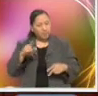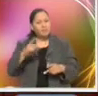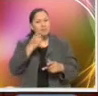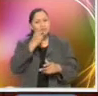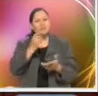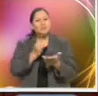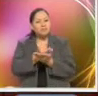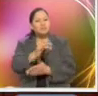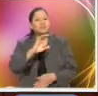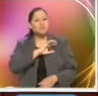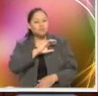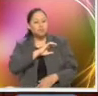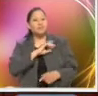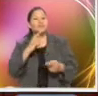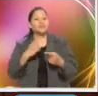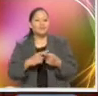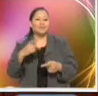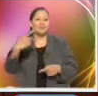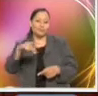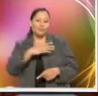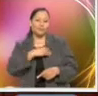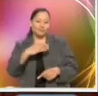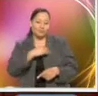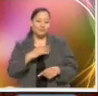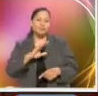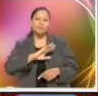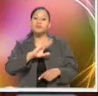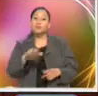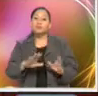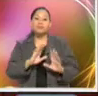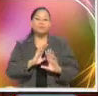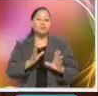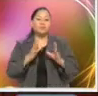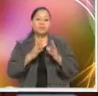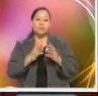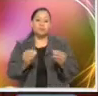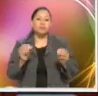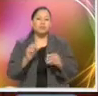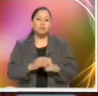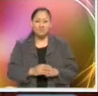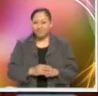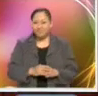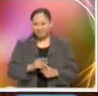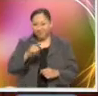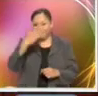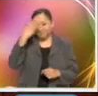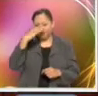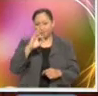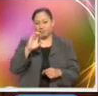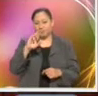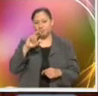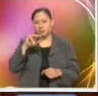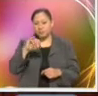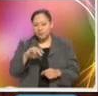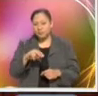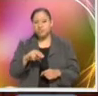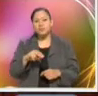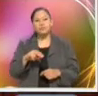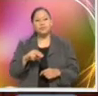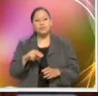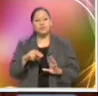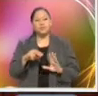decía querer en el mundo era a su hija, que ya había muerto. Así que, como se puede usted imaginar, Don